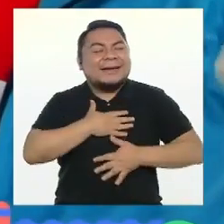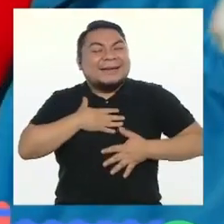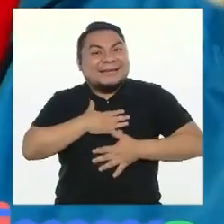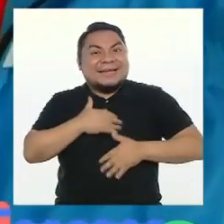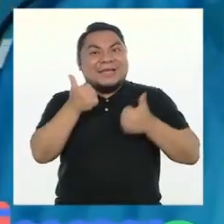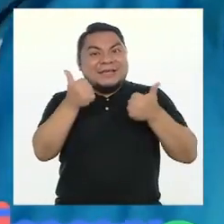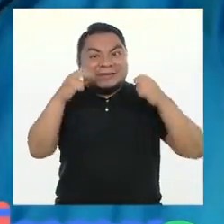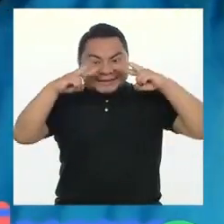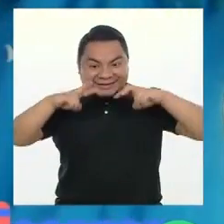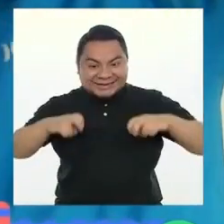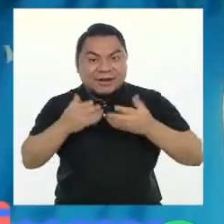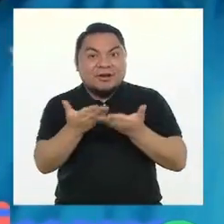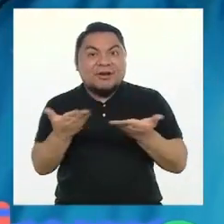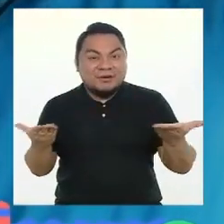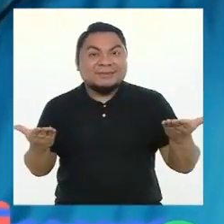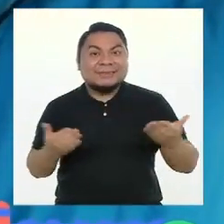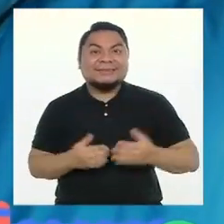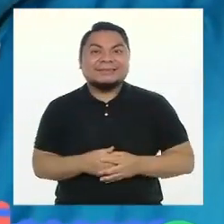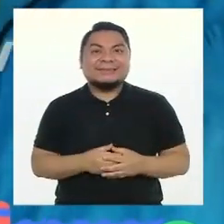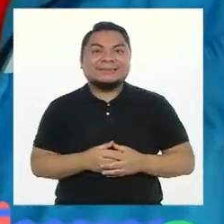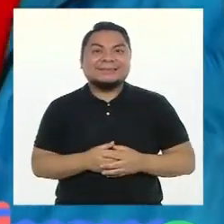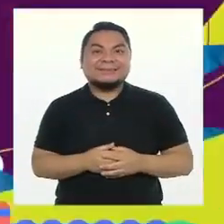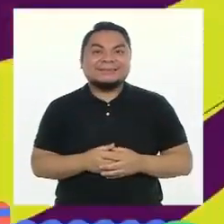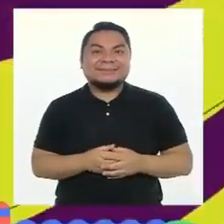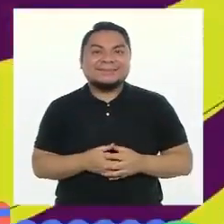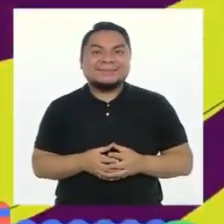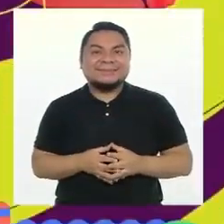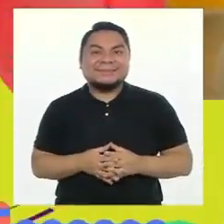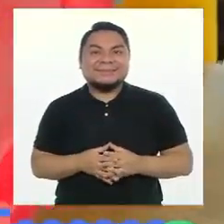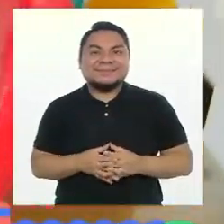¿Experimentar con los estados de la materia?